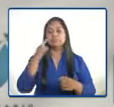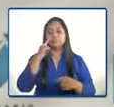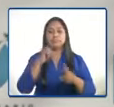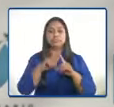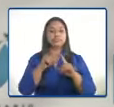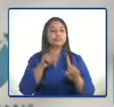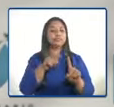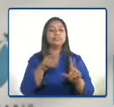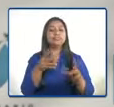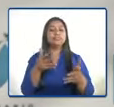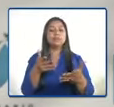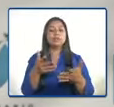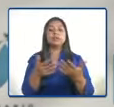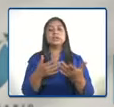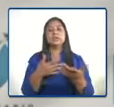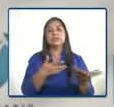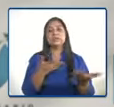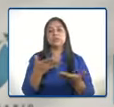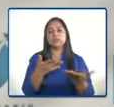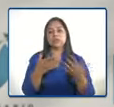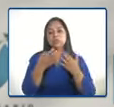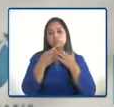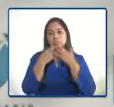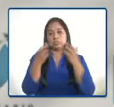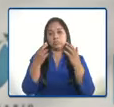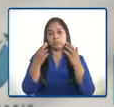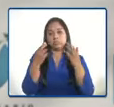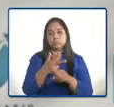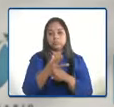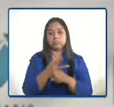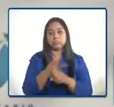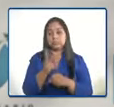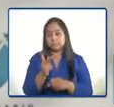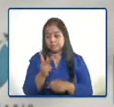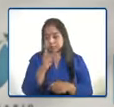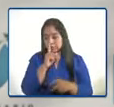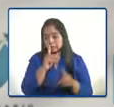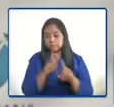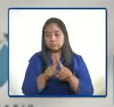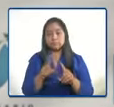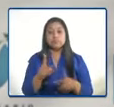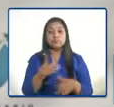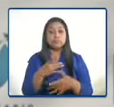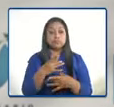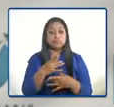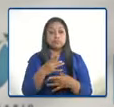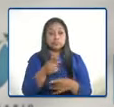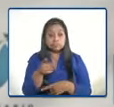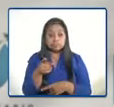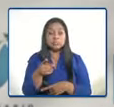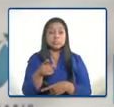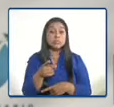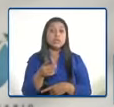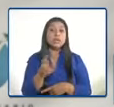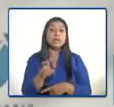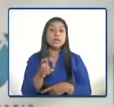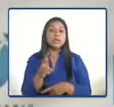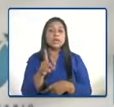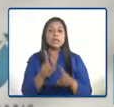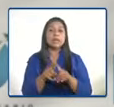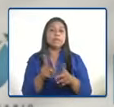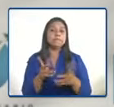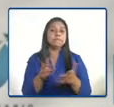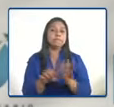a los servidores públicos de Guatemala y obviamente los interesados en, digamos, en algún